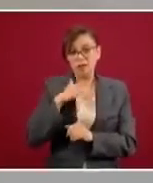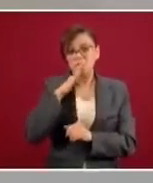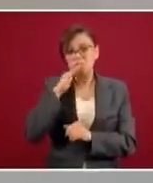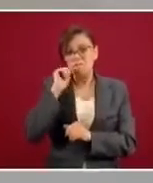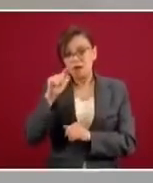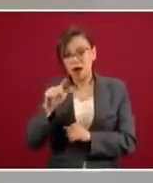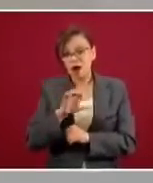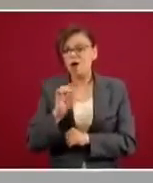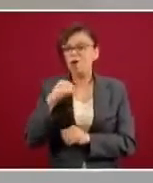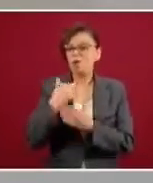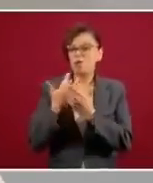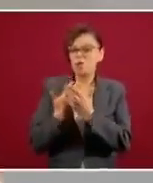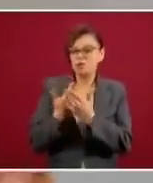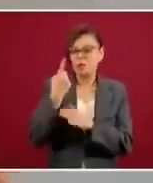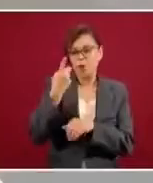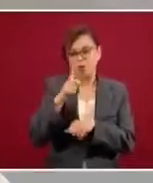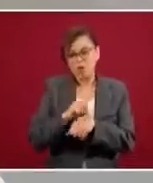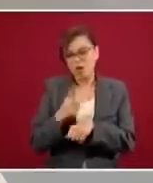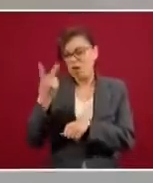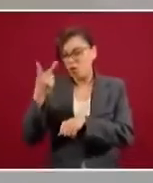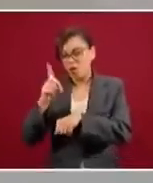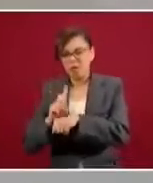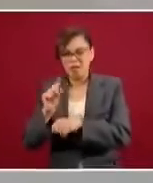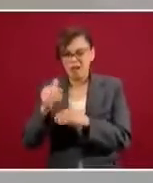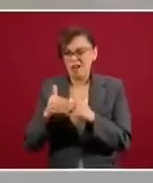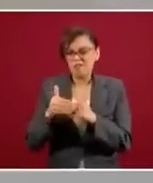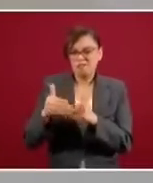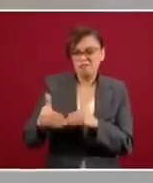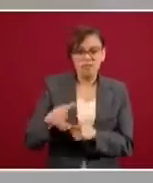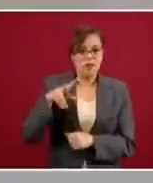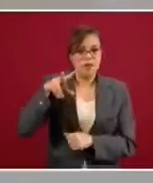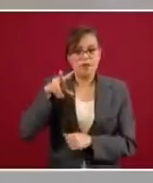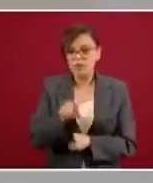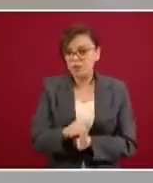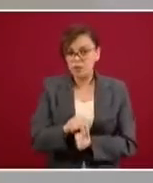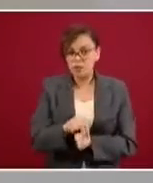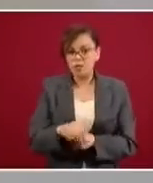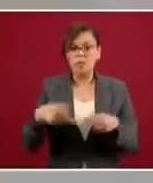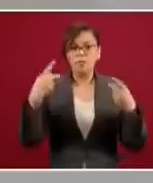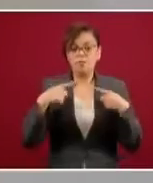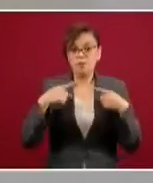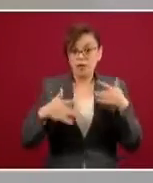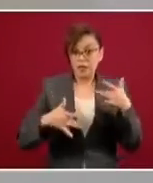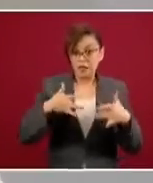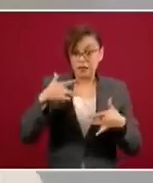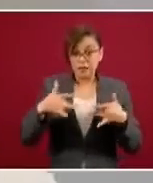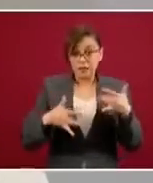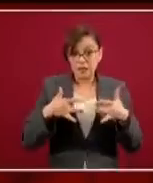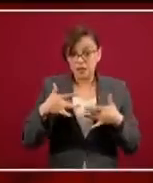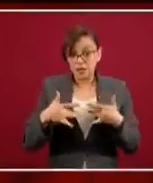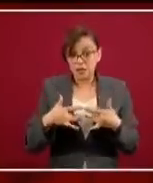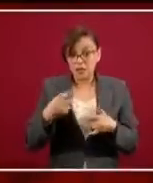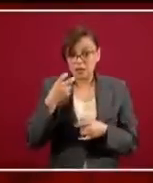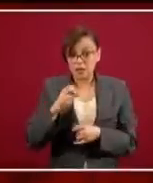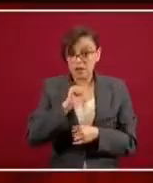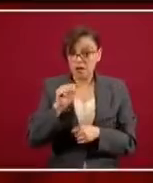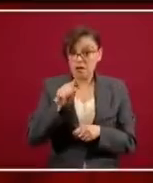mejor me espero un día o dos. No. En el momento que una persona tiene los síntomas de COVID,